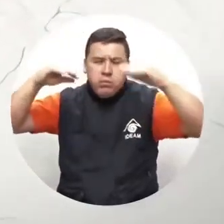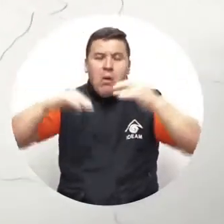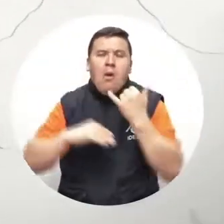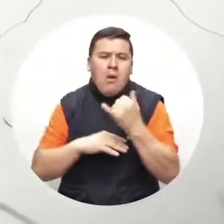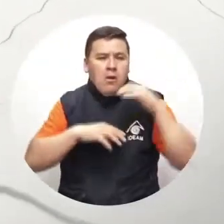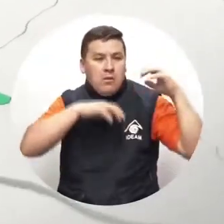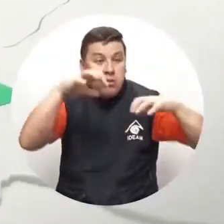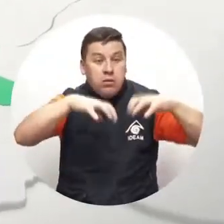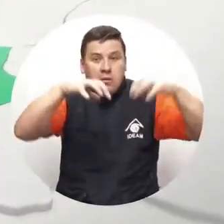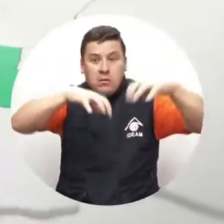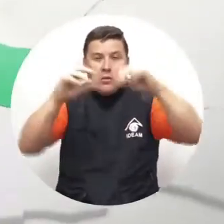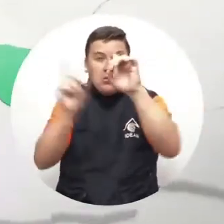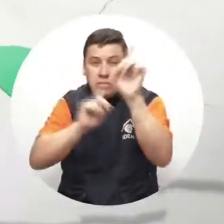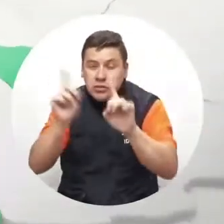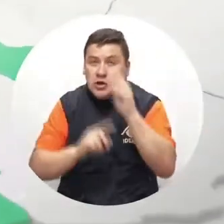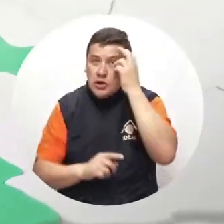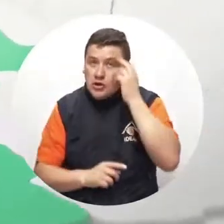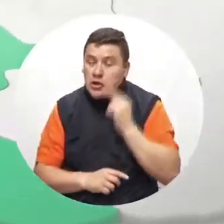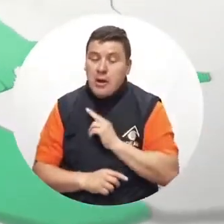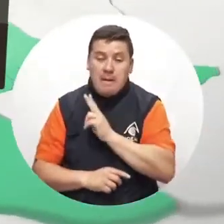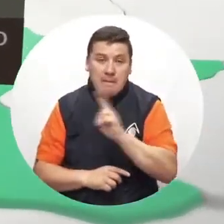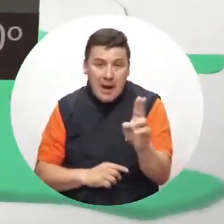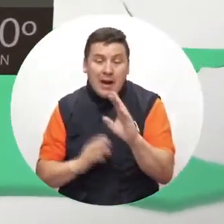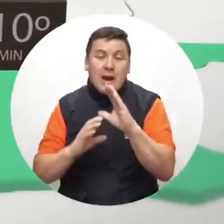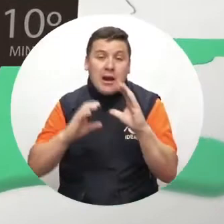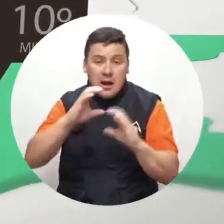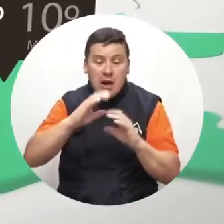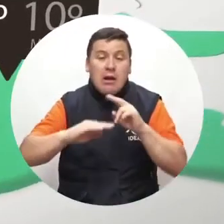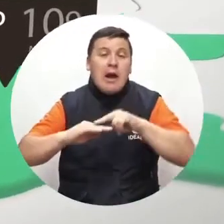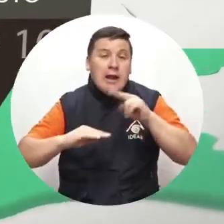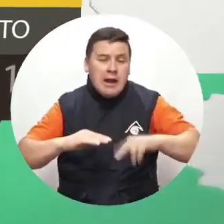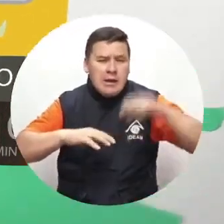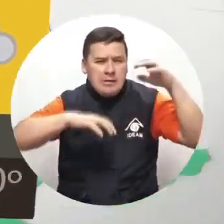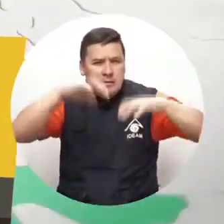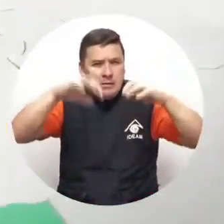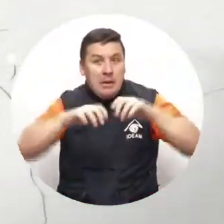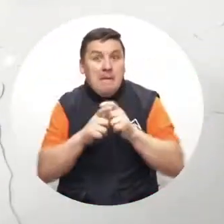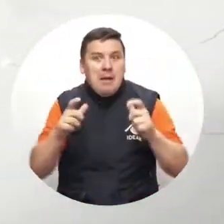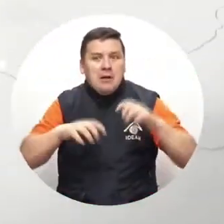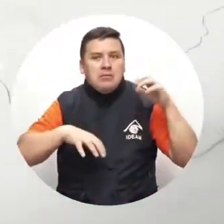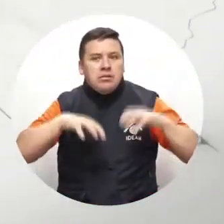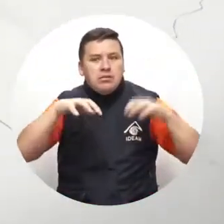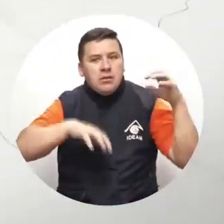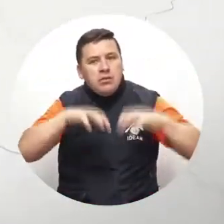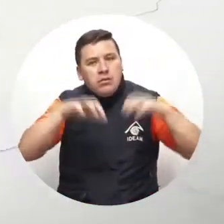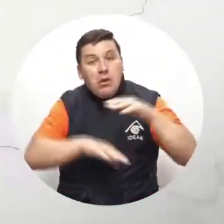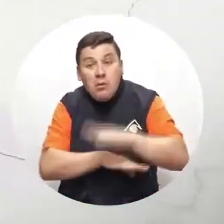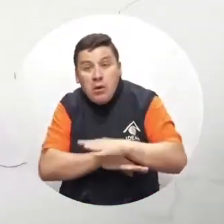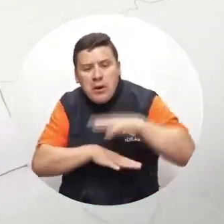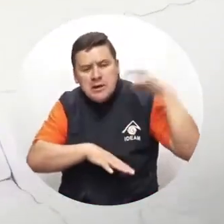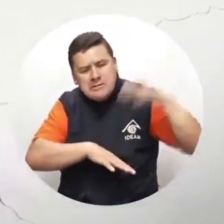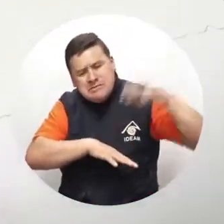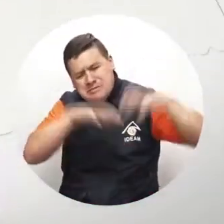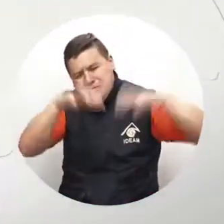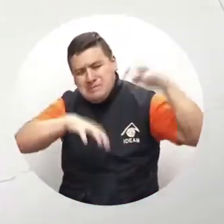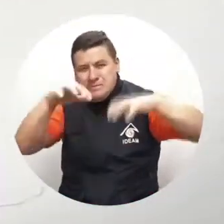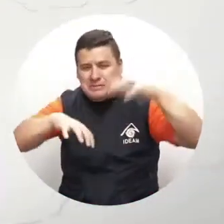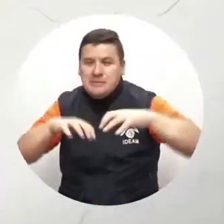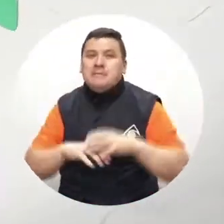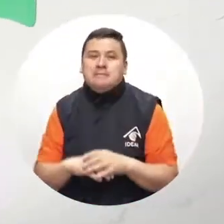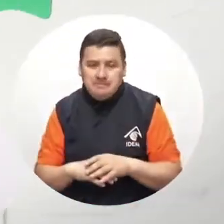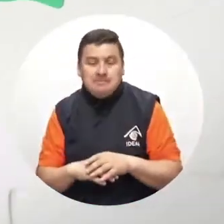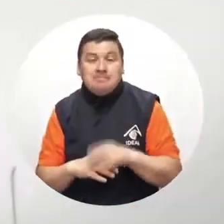con cielo encapotado. Habrá lluvias eléctricas en el Chocó, Valle, Cauca y Nariño y se espera que vayan en aumento a lo largo de la